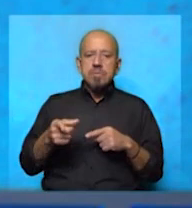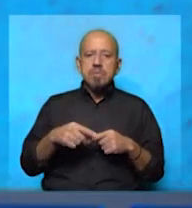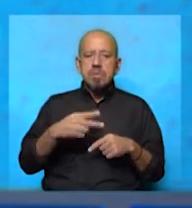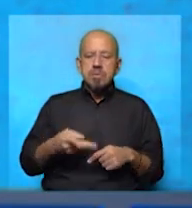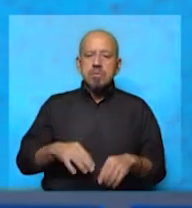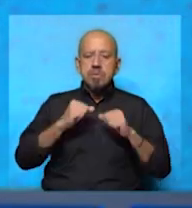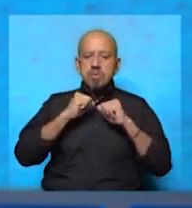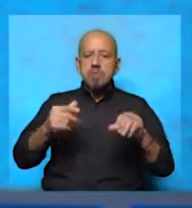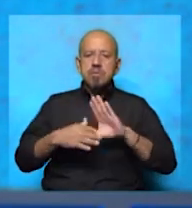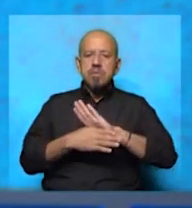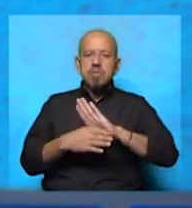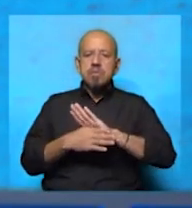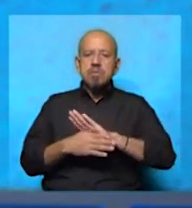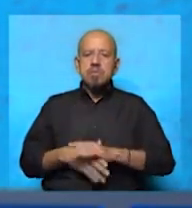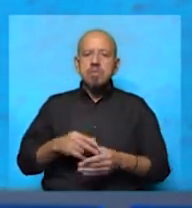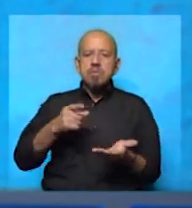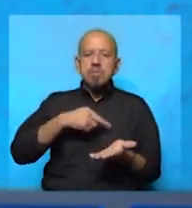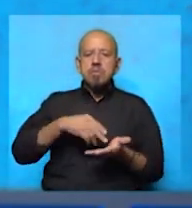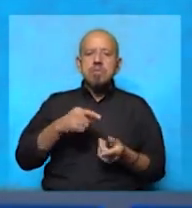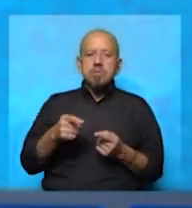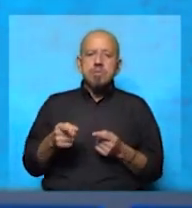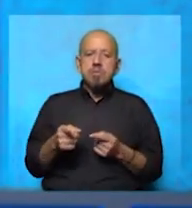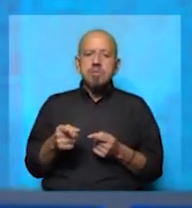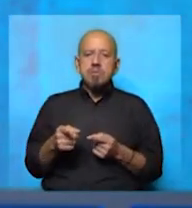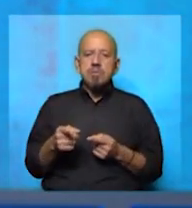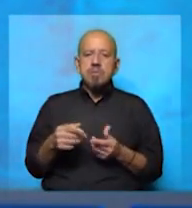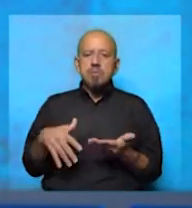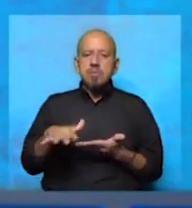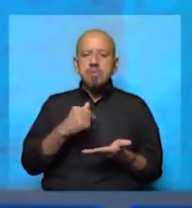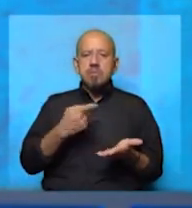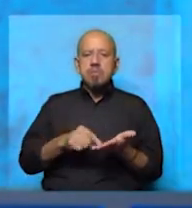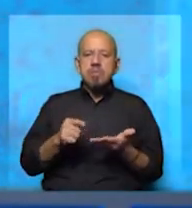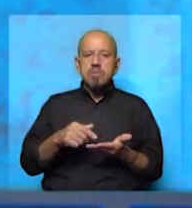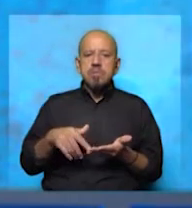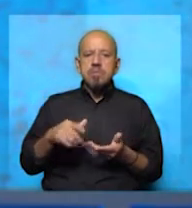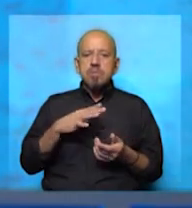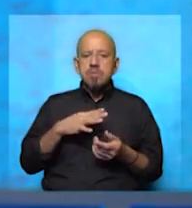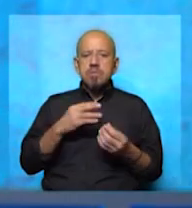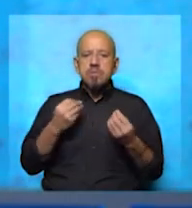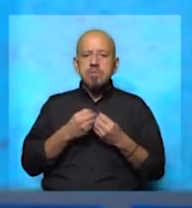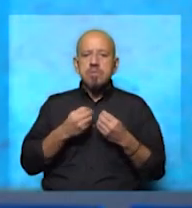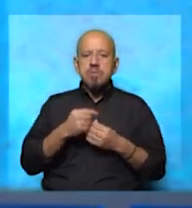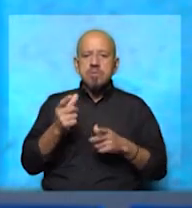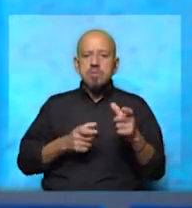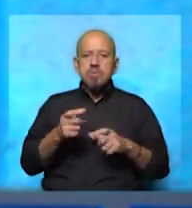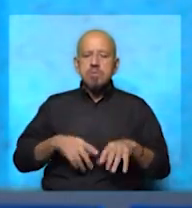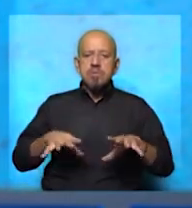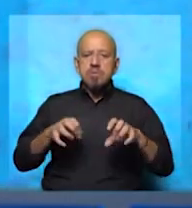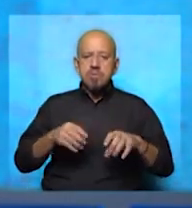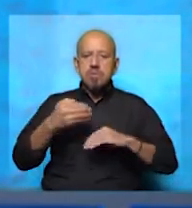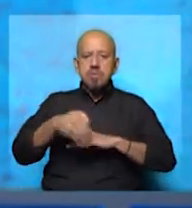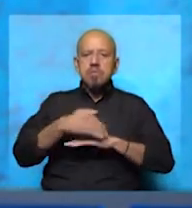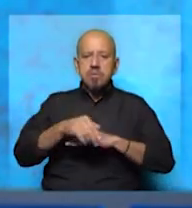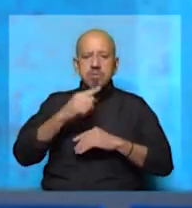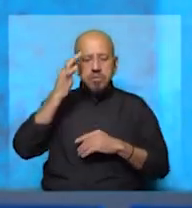del mides nosotros caminamos por acá por la zona del Canal centro ciudad veja cordón vemos muchísimas personas en situación de calle es una